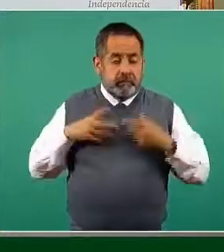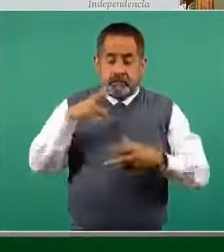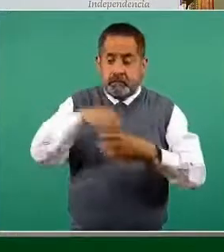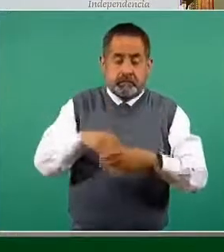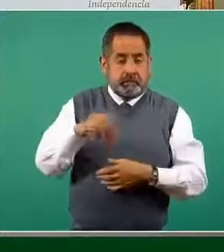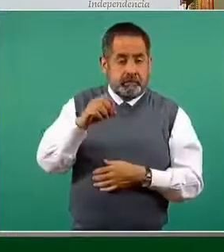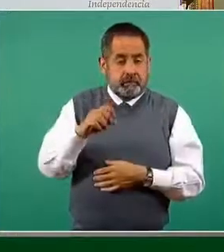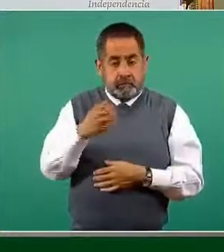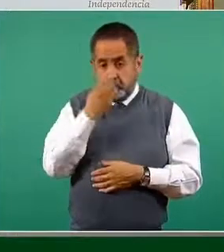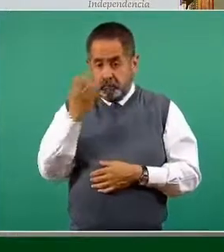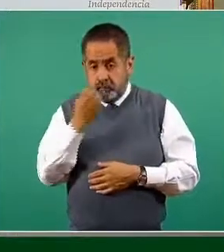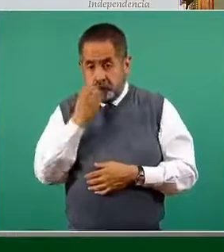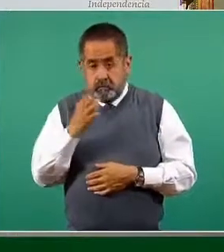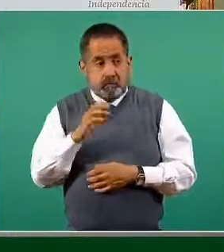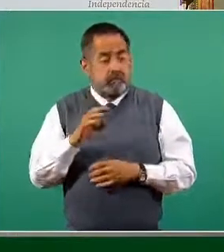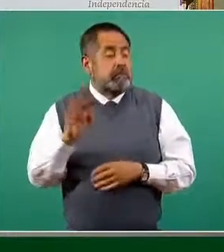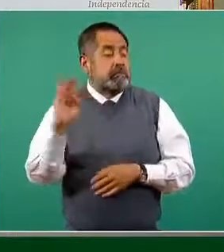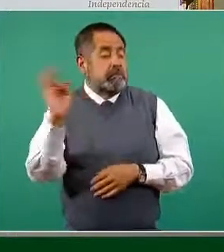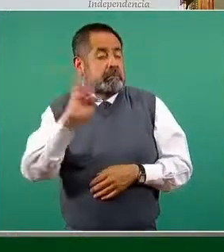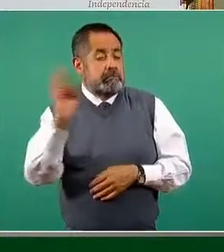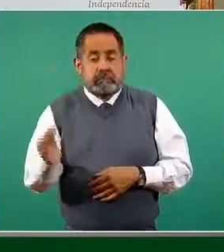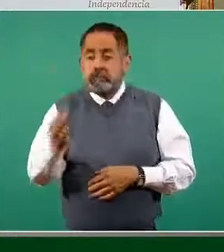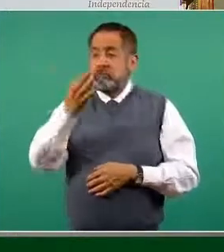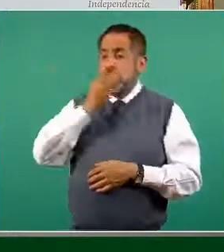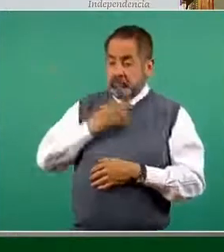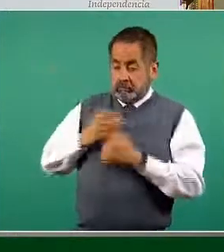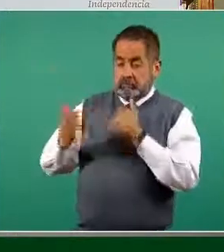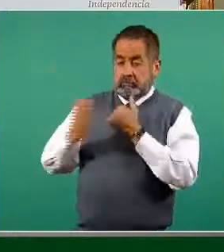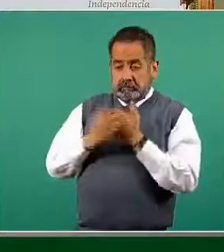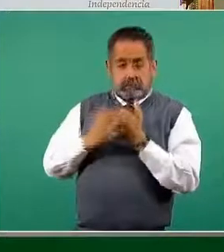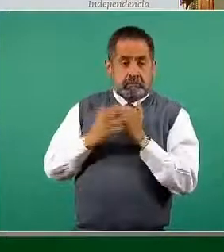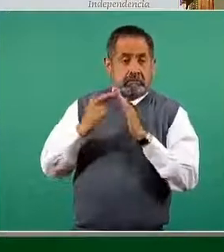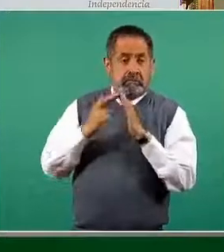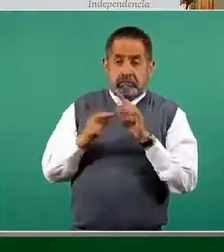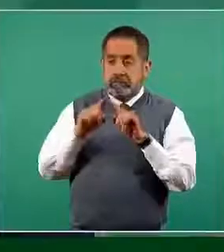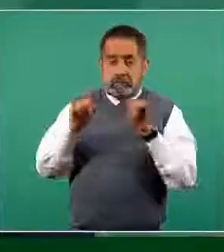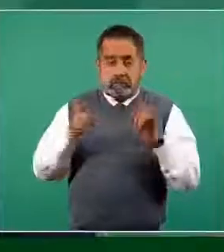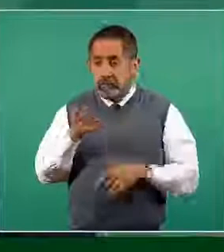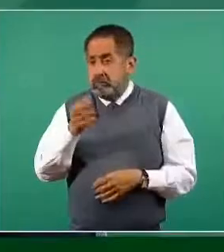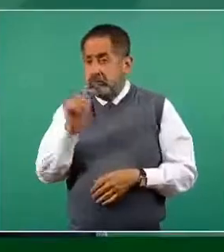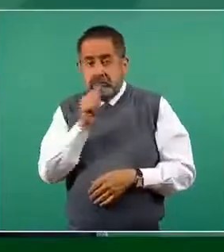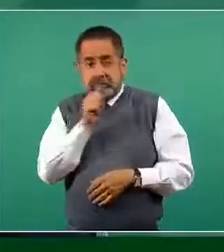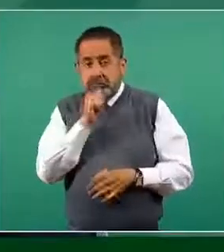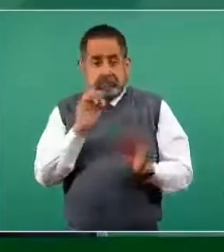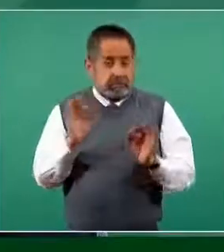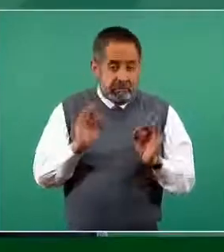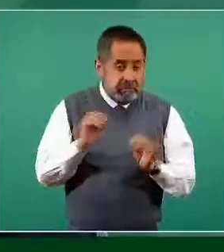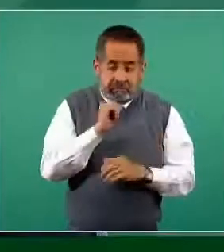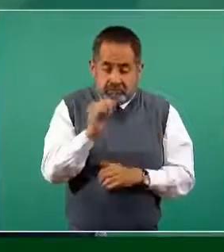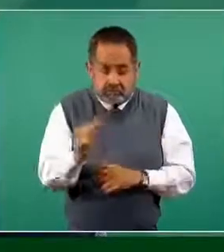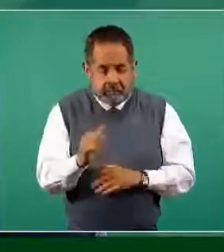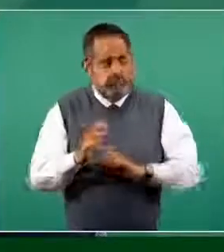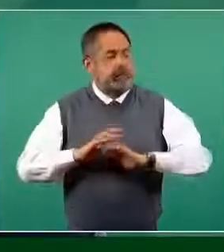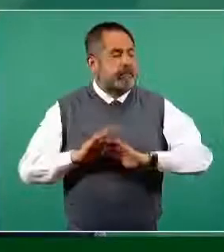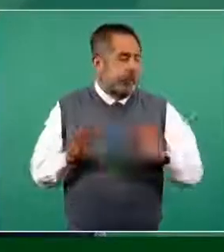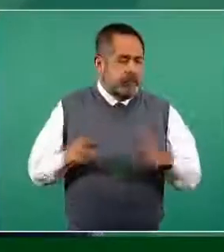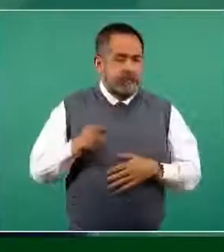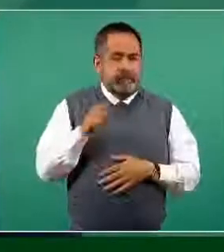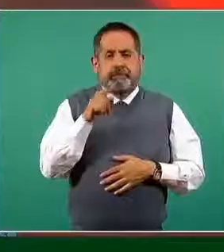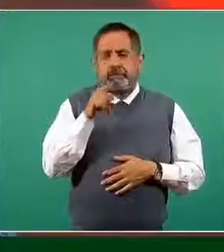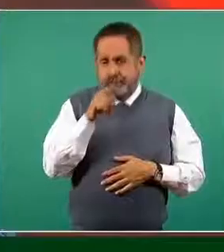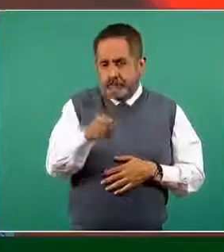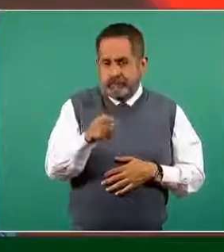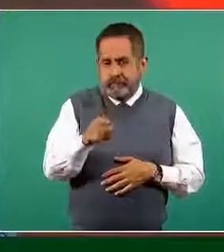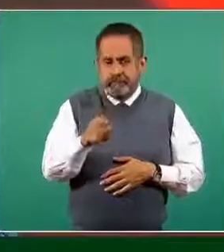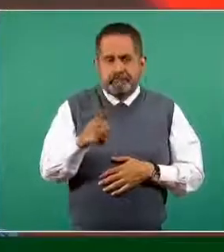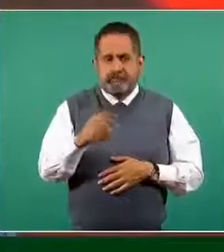si no han recibido noticias de lineamientos respecto al regreso seguro a clases, quiere decir que no están en